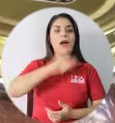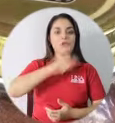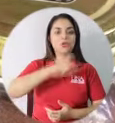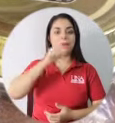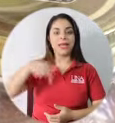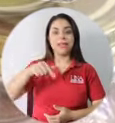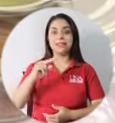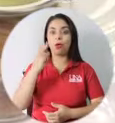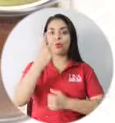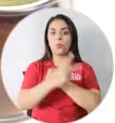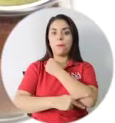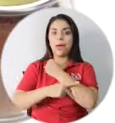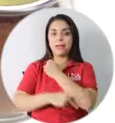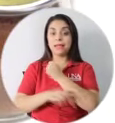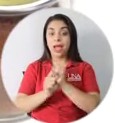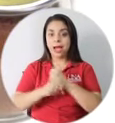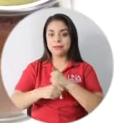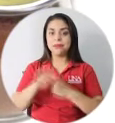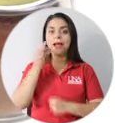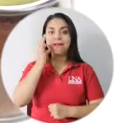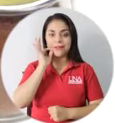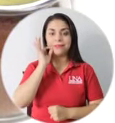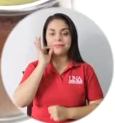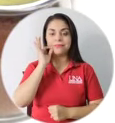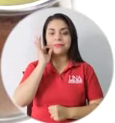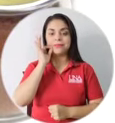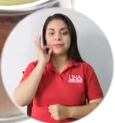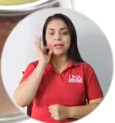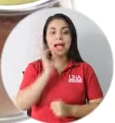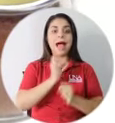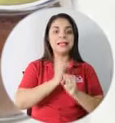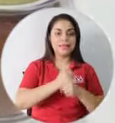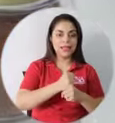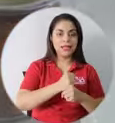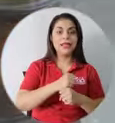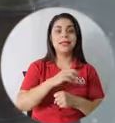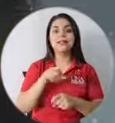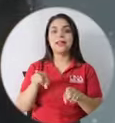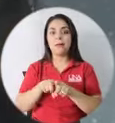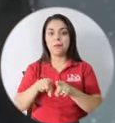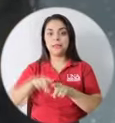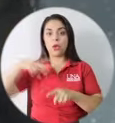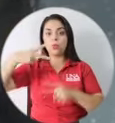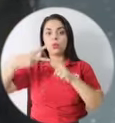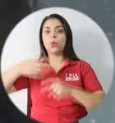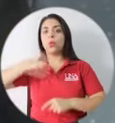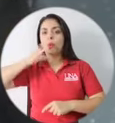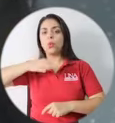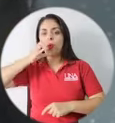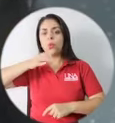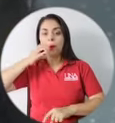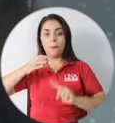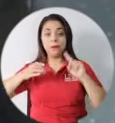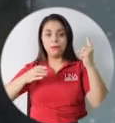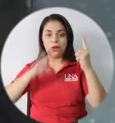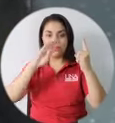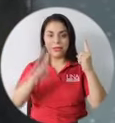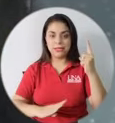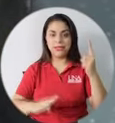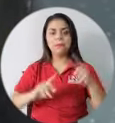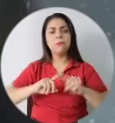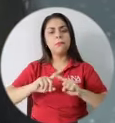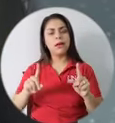el segundo país productor de café en producción, en consumo per cápita, después de Brasil. Oye. Pero si